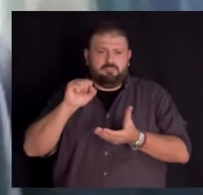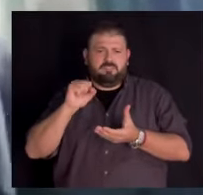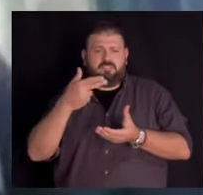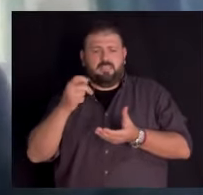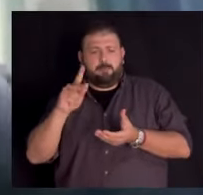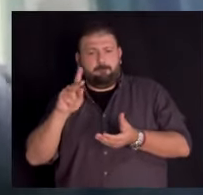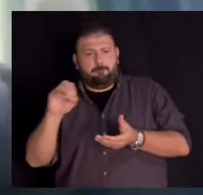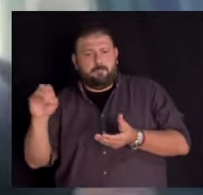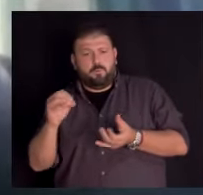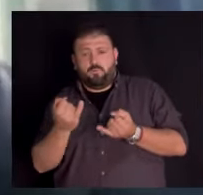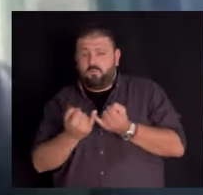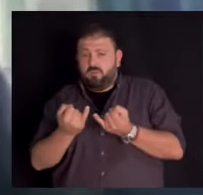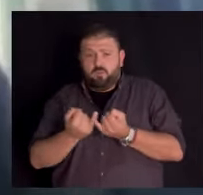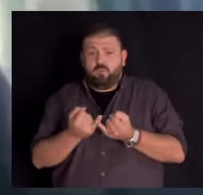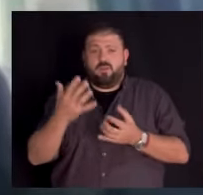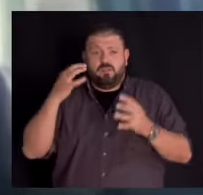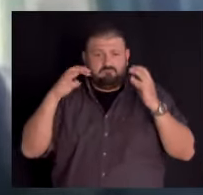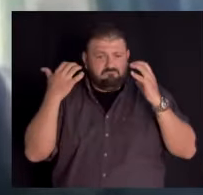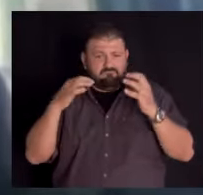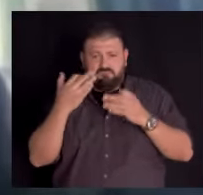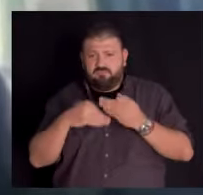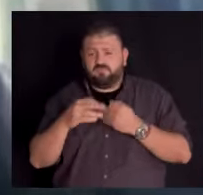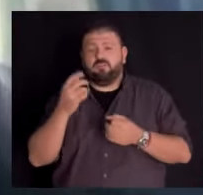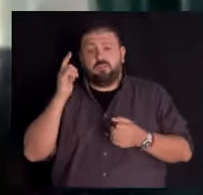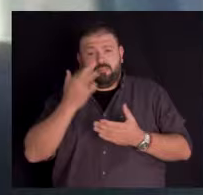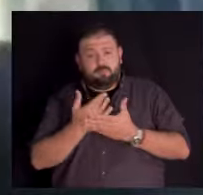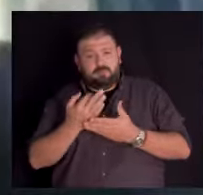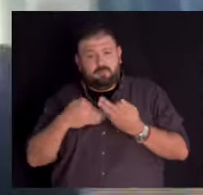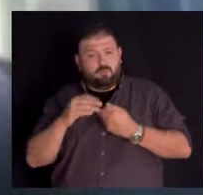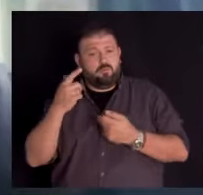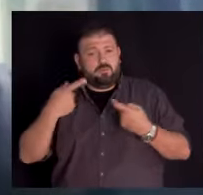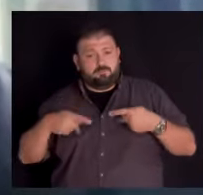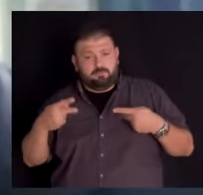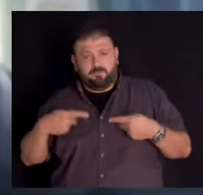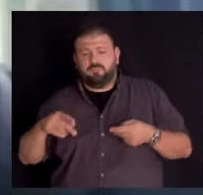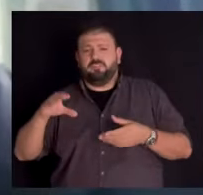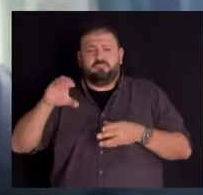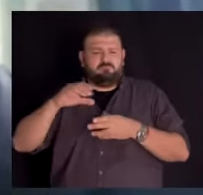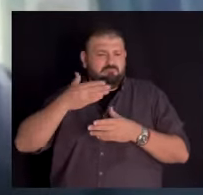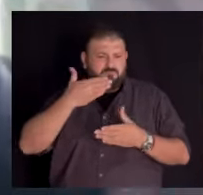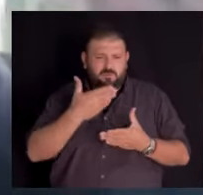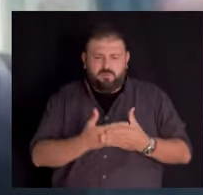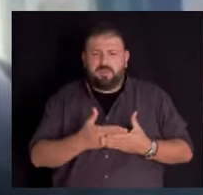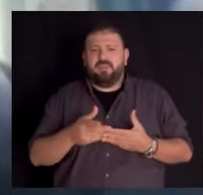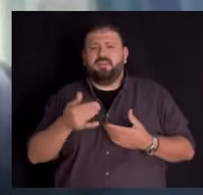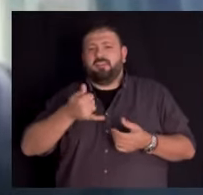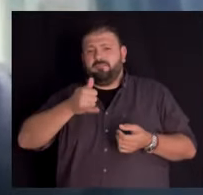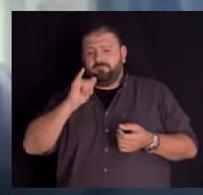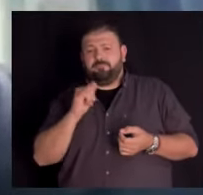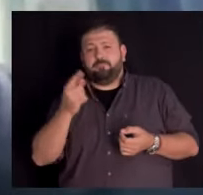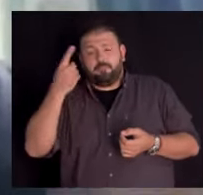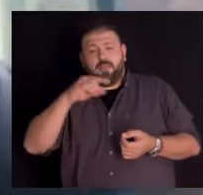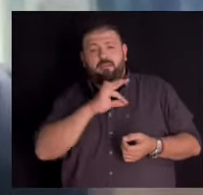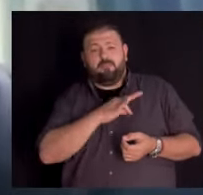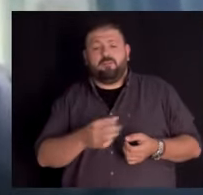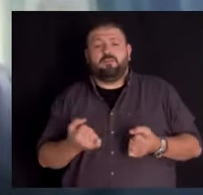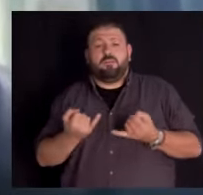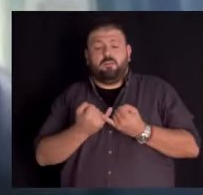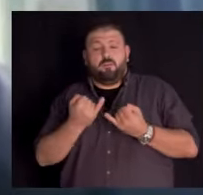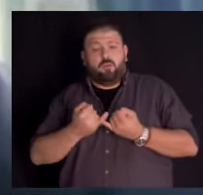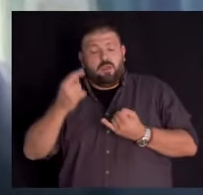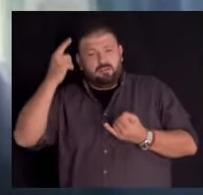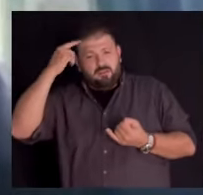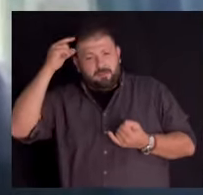espectacular, recomiendo y espero que todos lo estén usando, siempre agregarle un sobre de OmniPlus para ir fortaleciendo nuestro cuero cabelludo y toda la